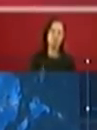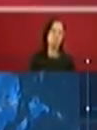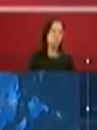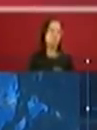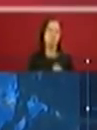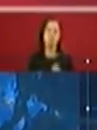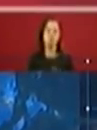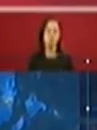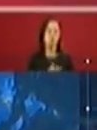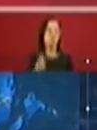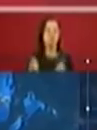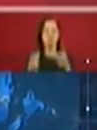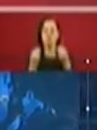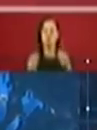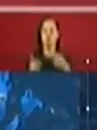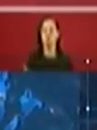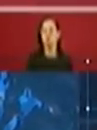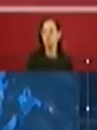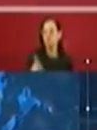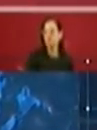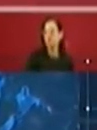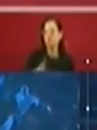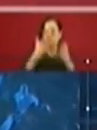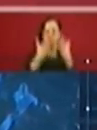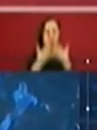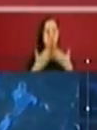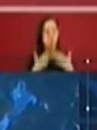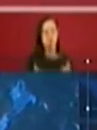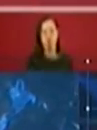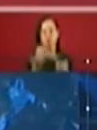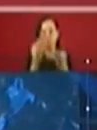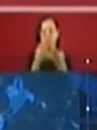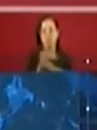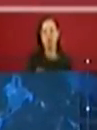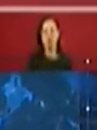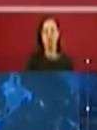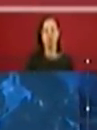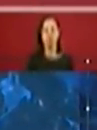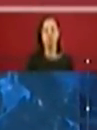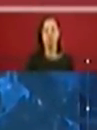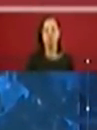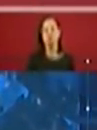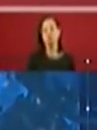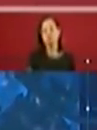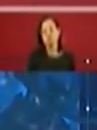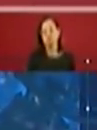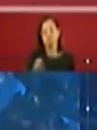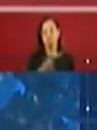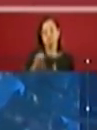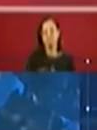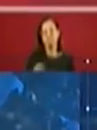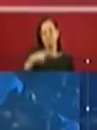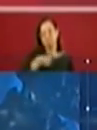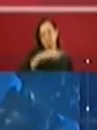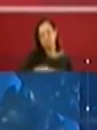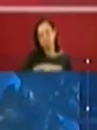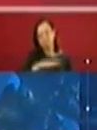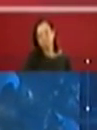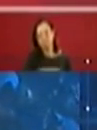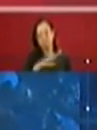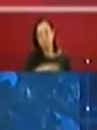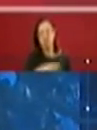vamos prácticamente 2 meses y medio del arranque de este 2020, el presidente no ha podido salir de una tras